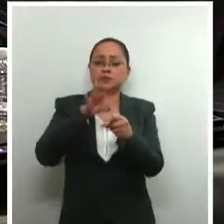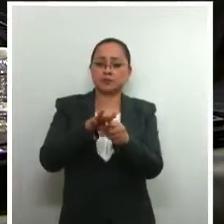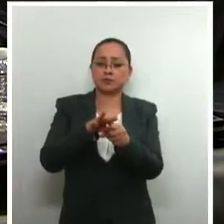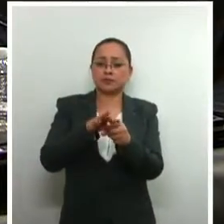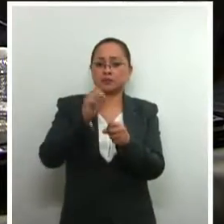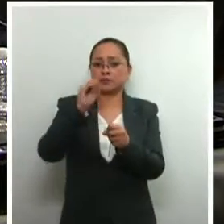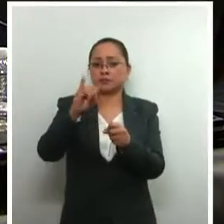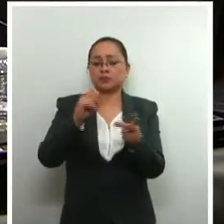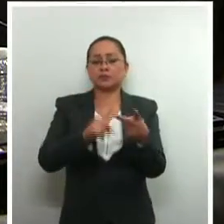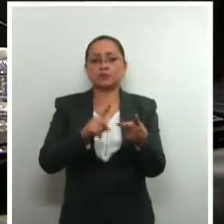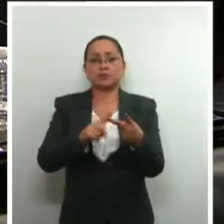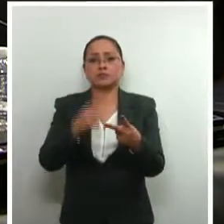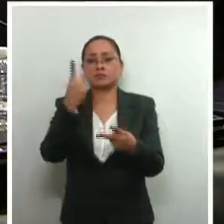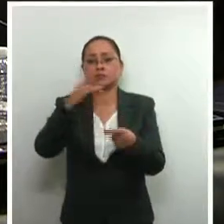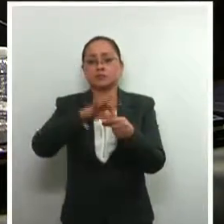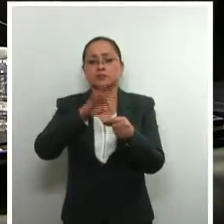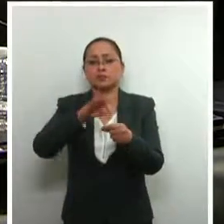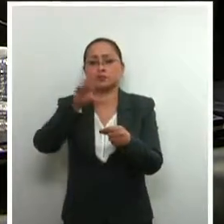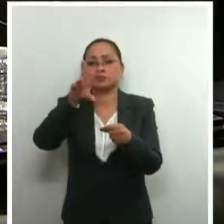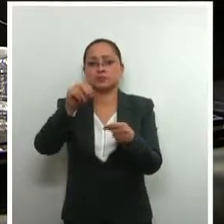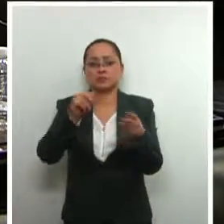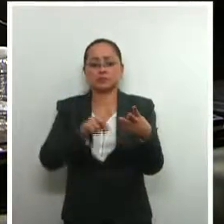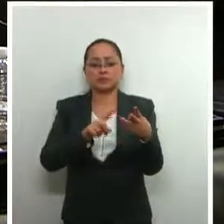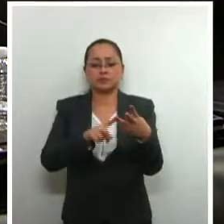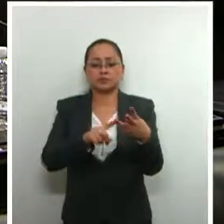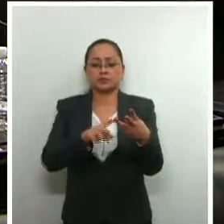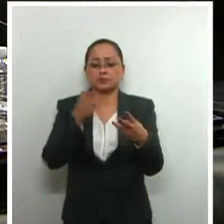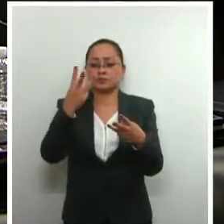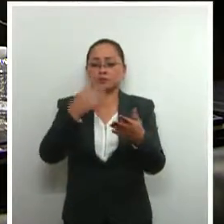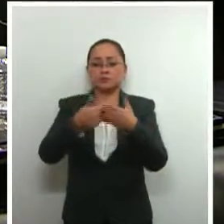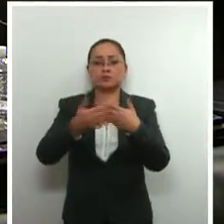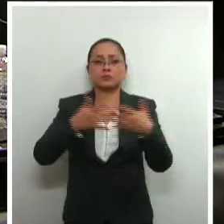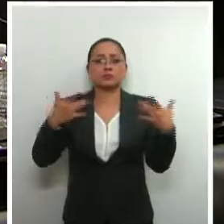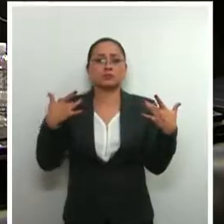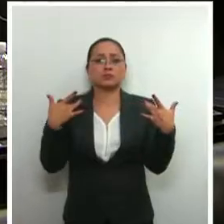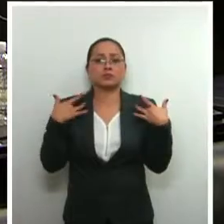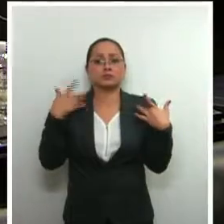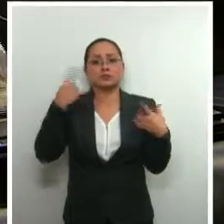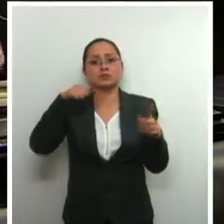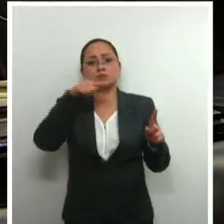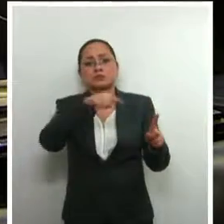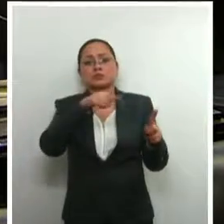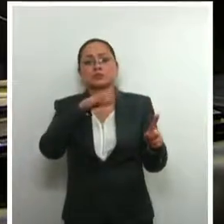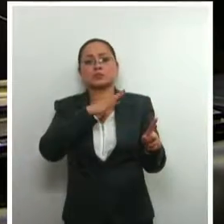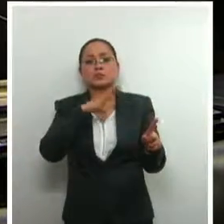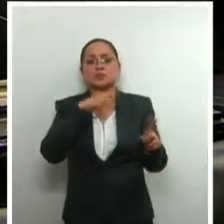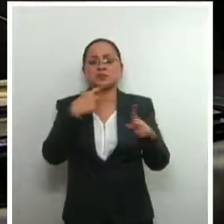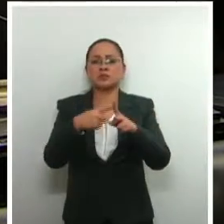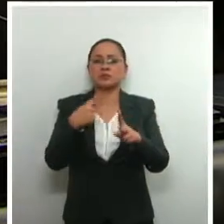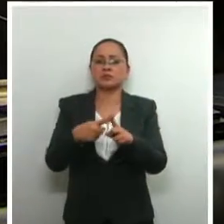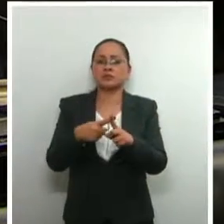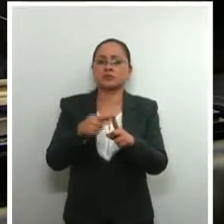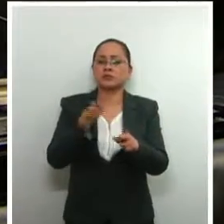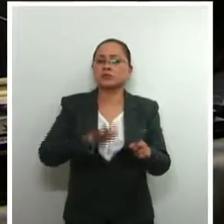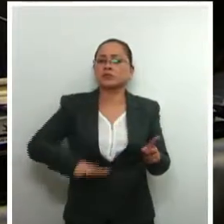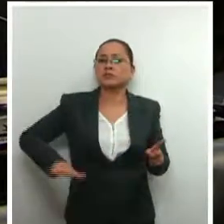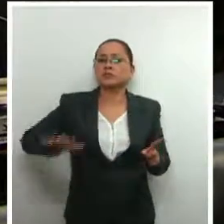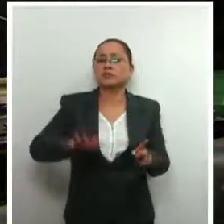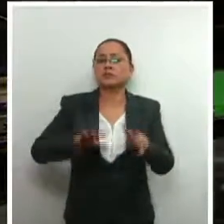votos a favor, 2 votos en contra y 3 abstenciones por parte precisamente de